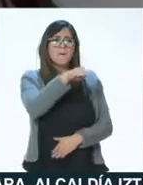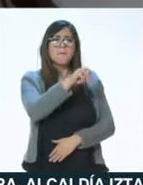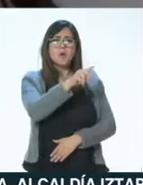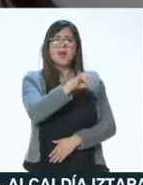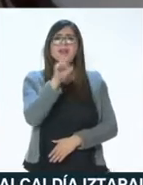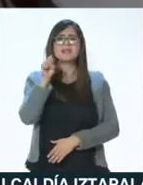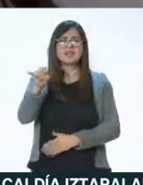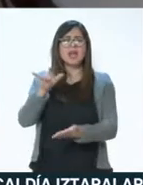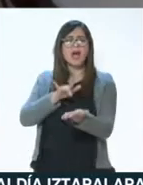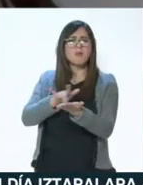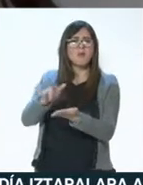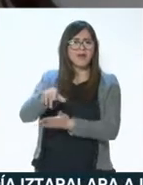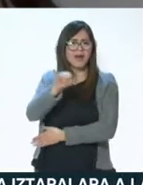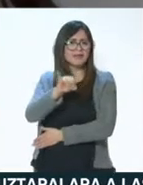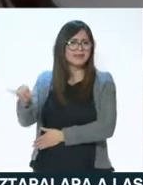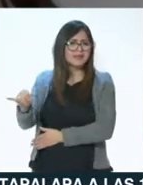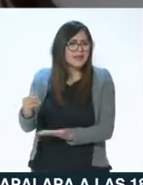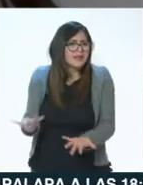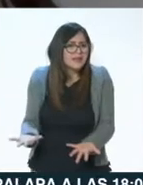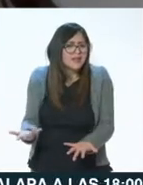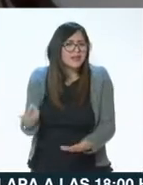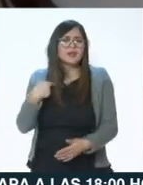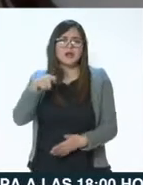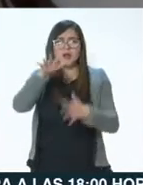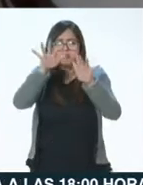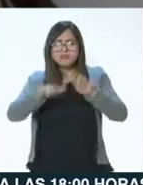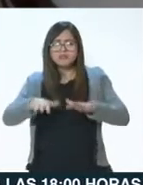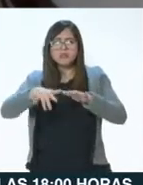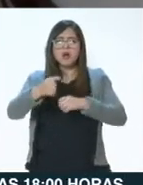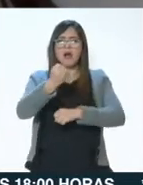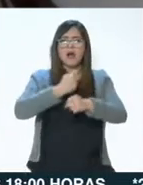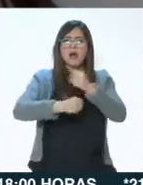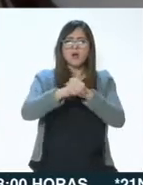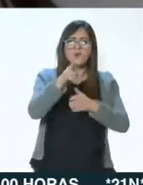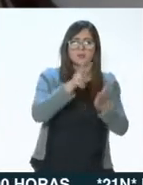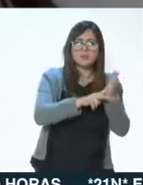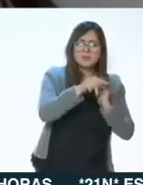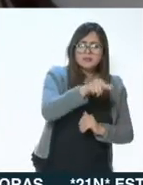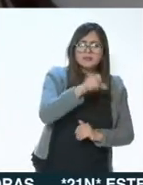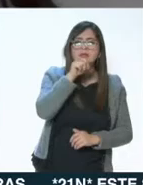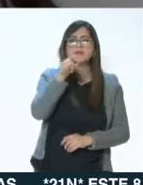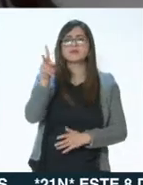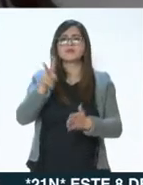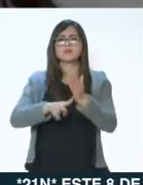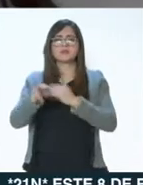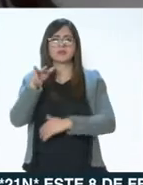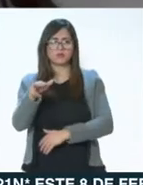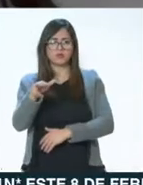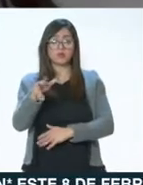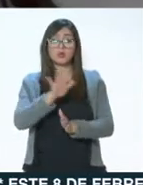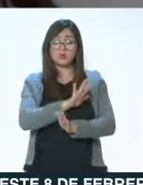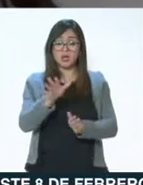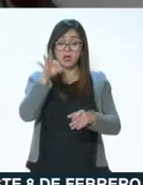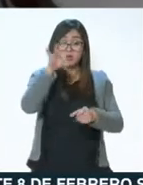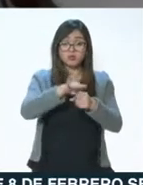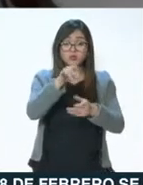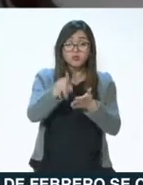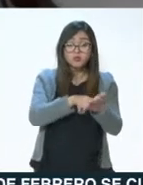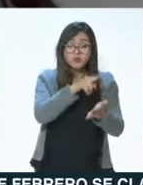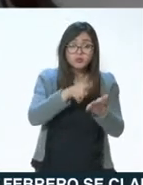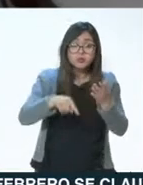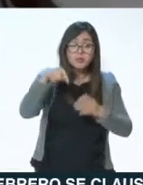son documentos, por lo menos los que yo conozco desde el 2017 y 2018. Incluso pasada la elección mexicana, hay una